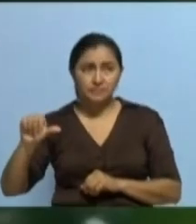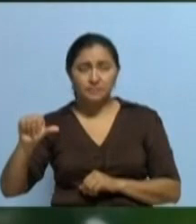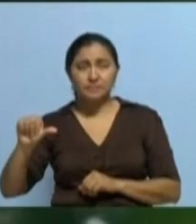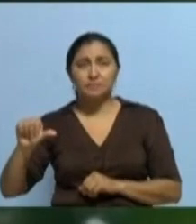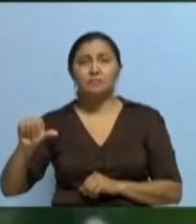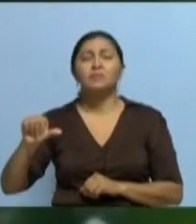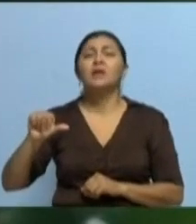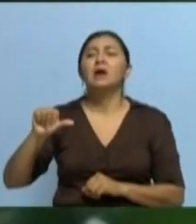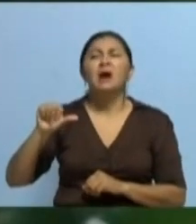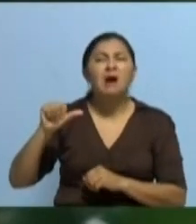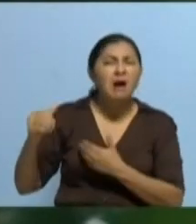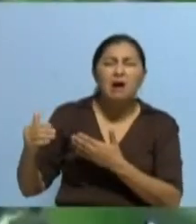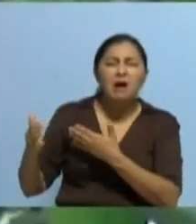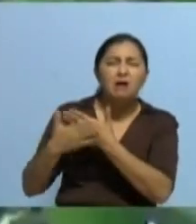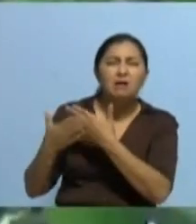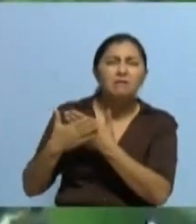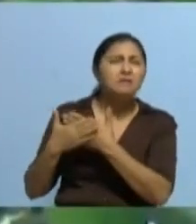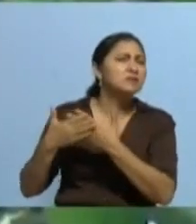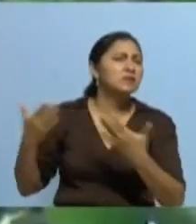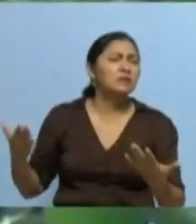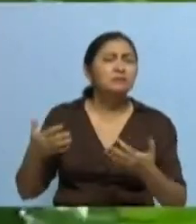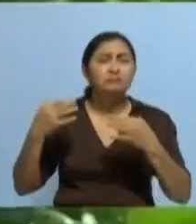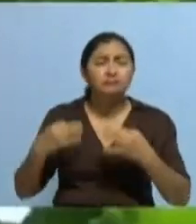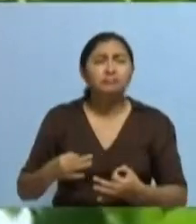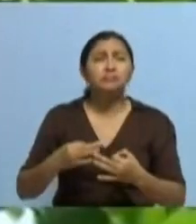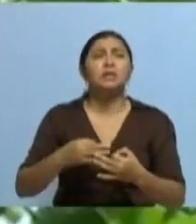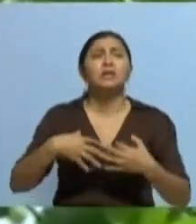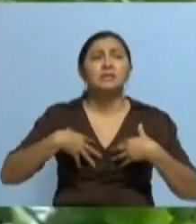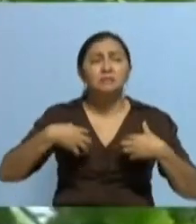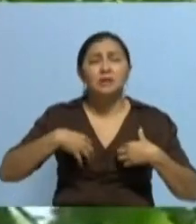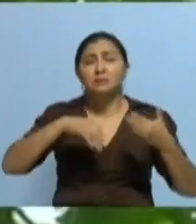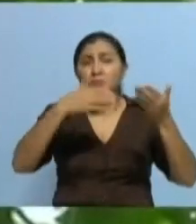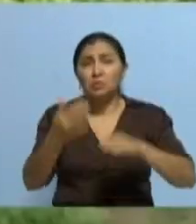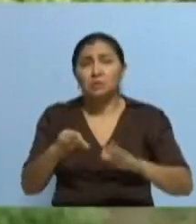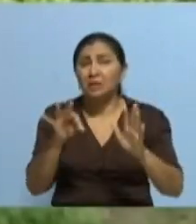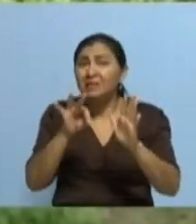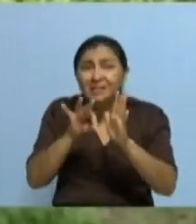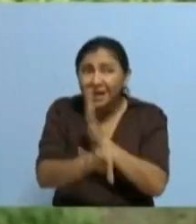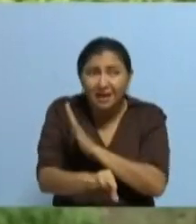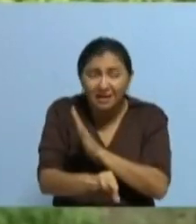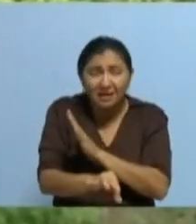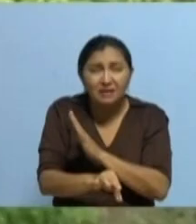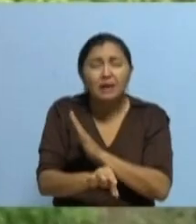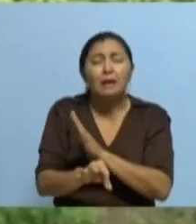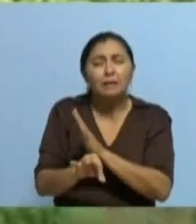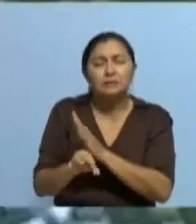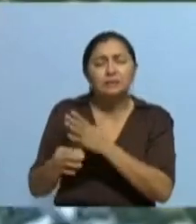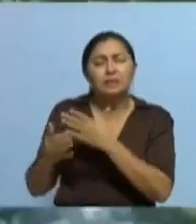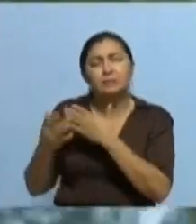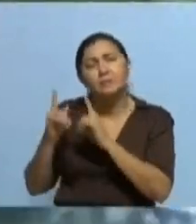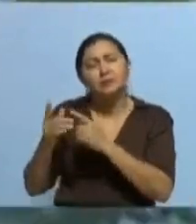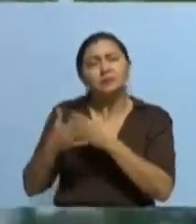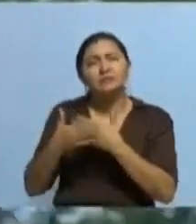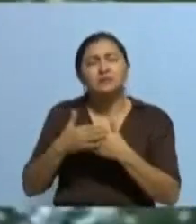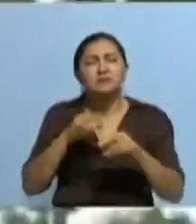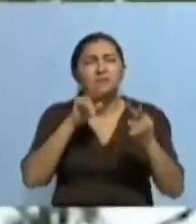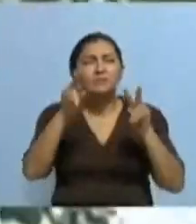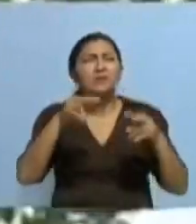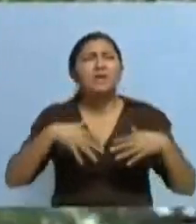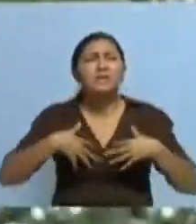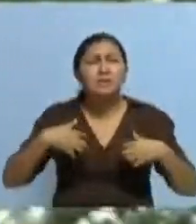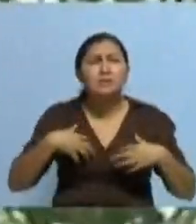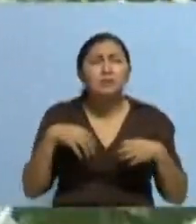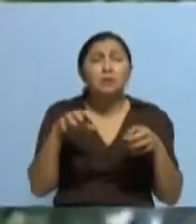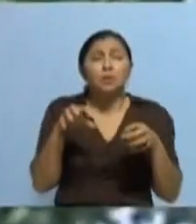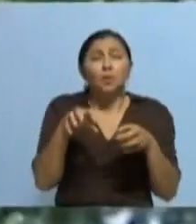no tiene reporte de especies silvestres muertas por la sequía en el Atlántico, sí manifestó que han evidenciado la pérdida de peso en